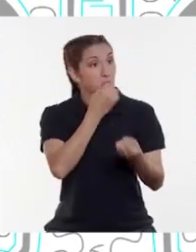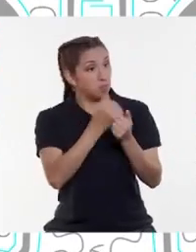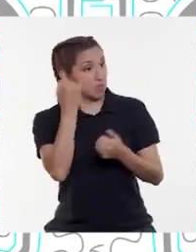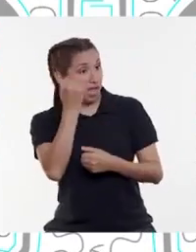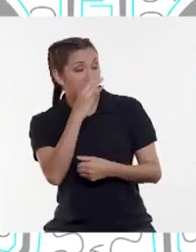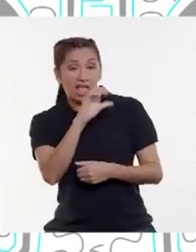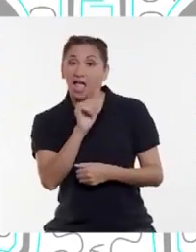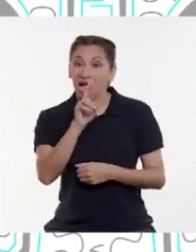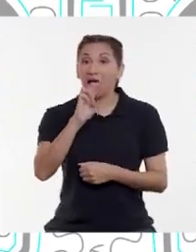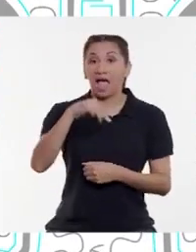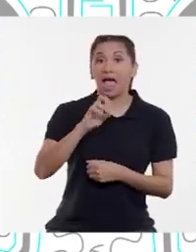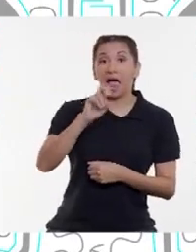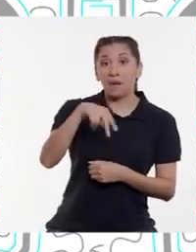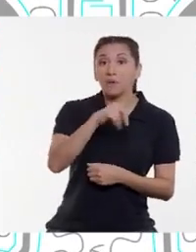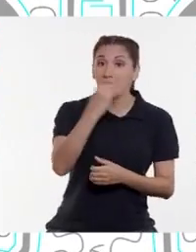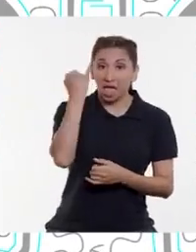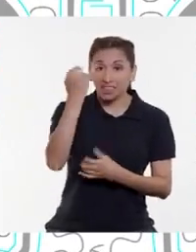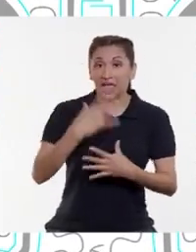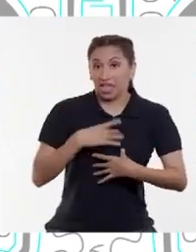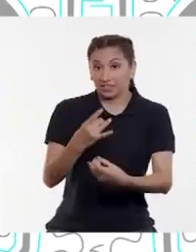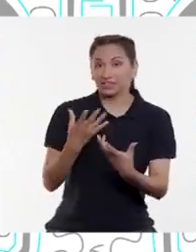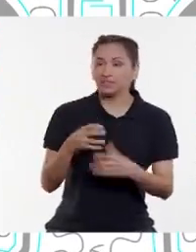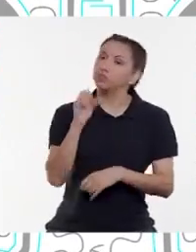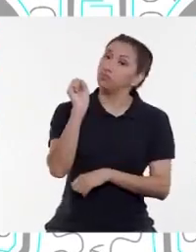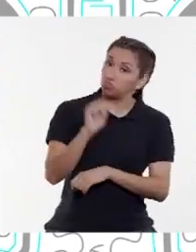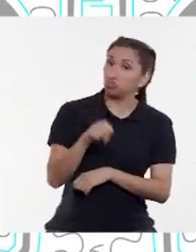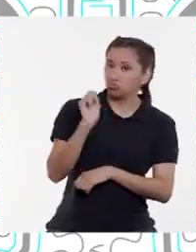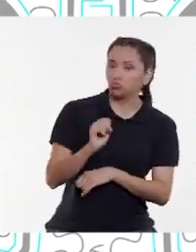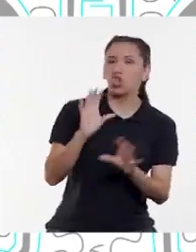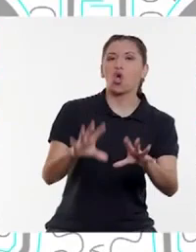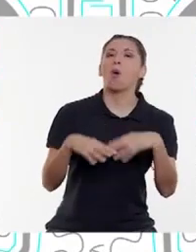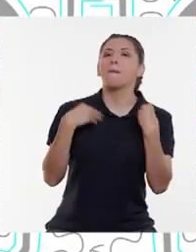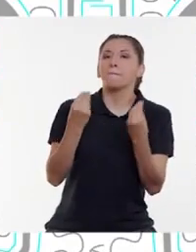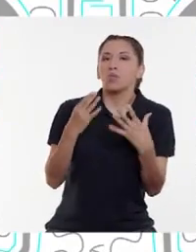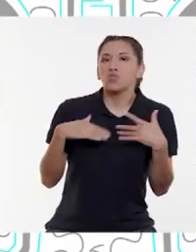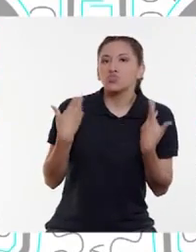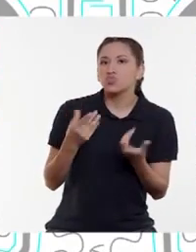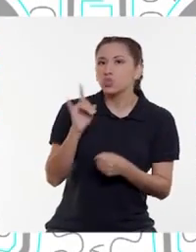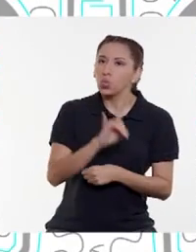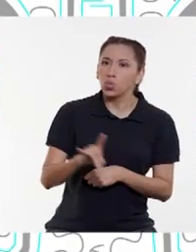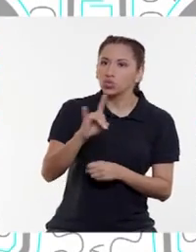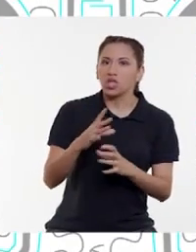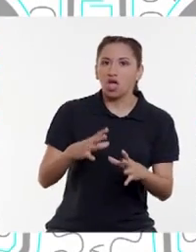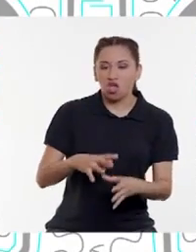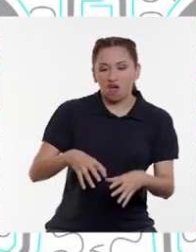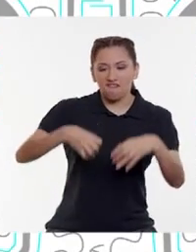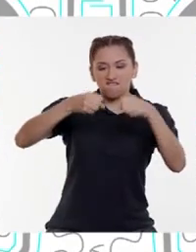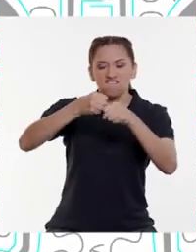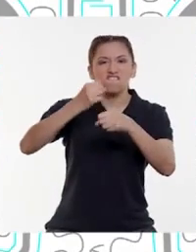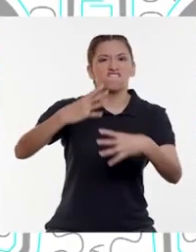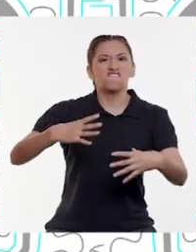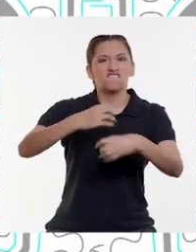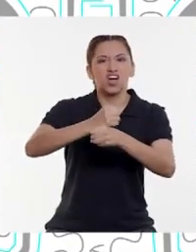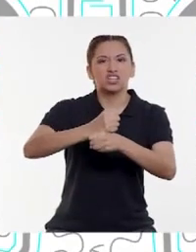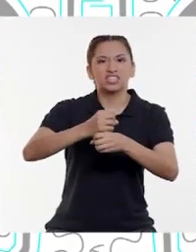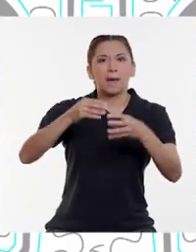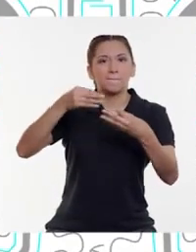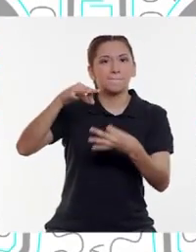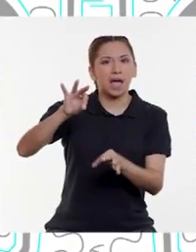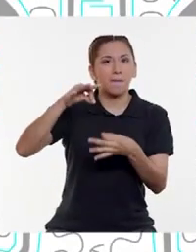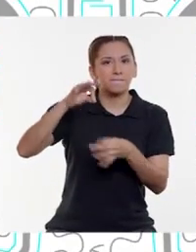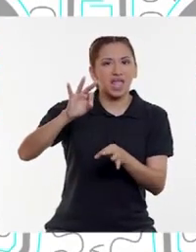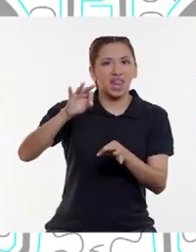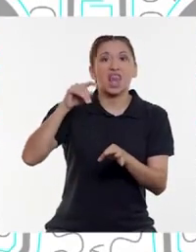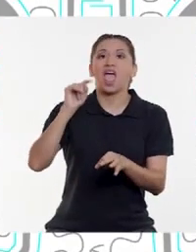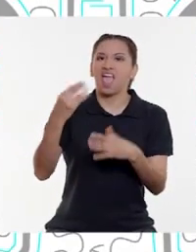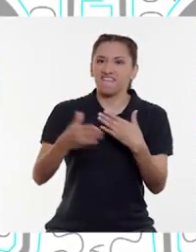pensado, Carmen. Esa es una idea interesante. Sí, porque pueden usar bolsas de papel. Esas se